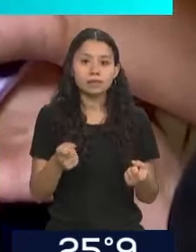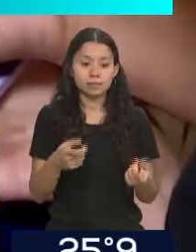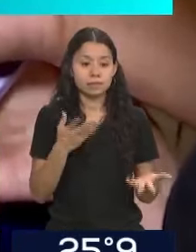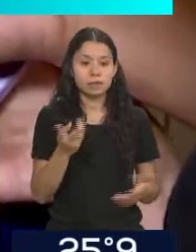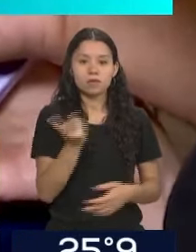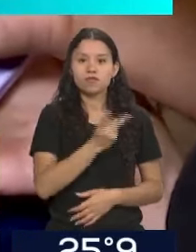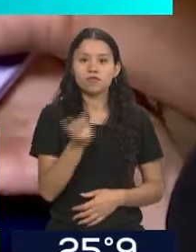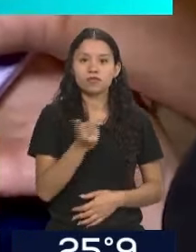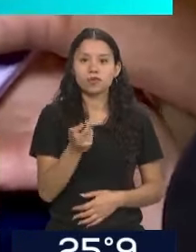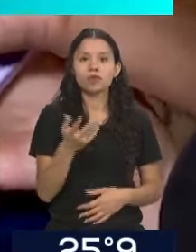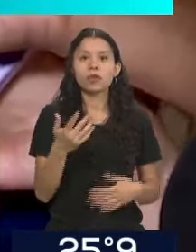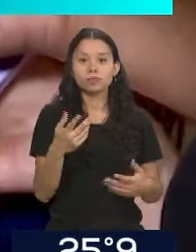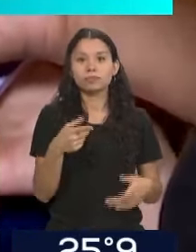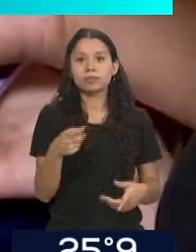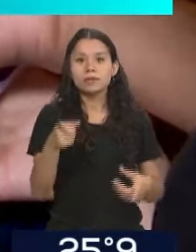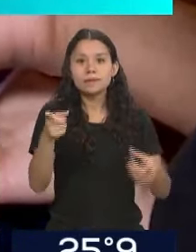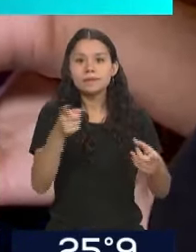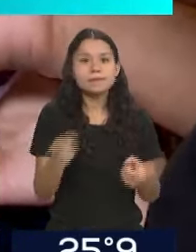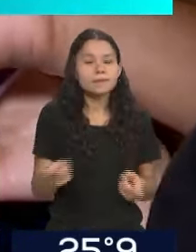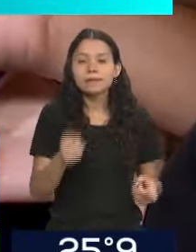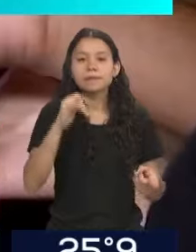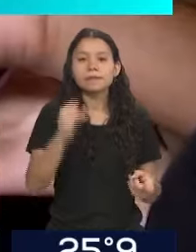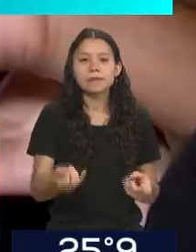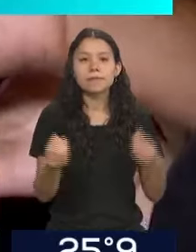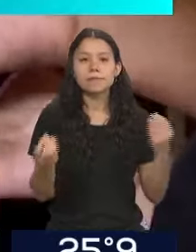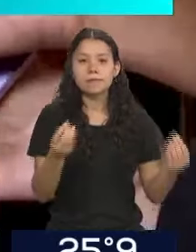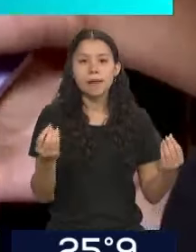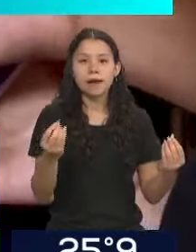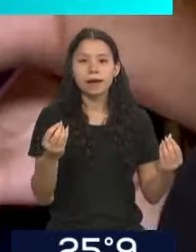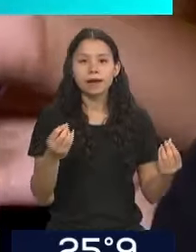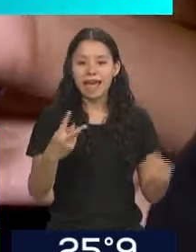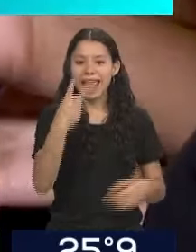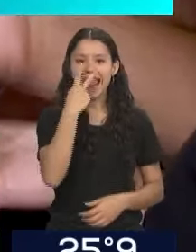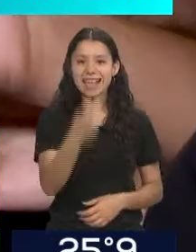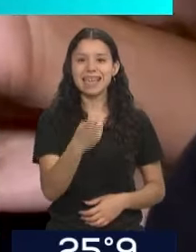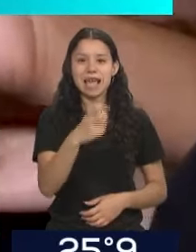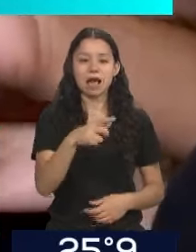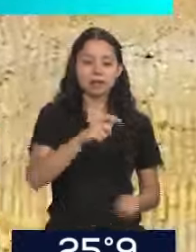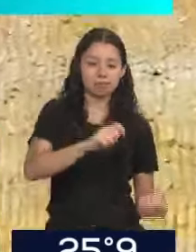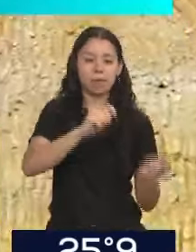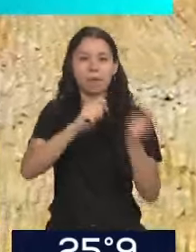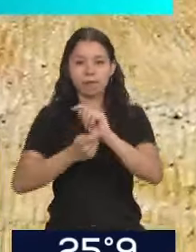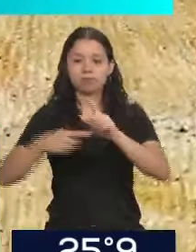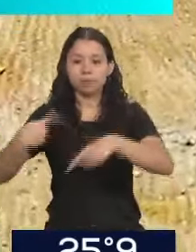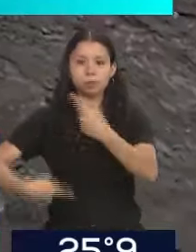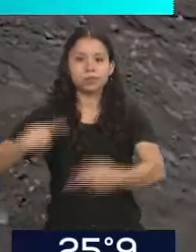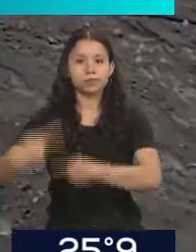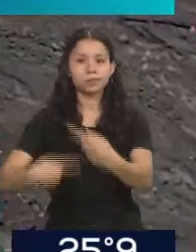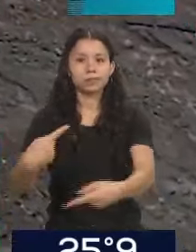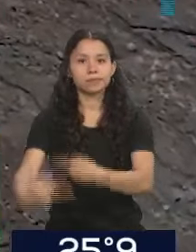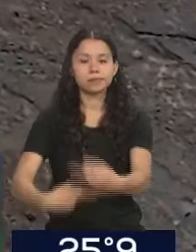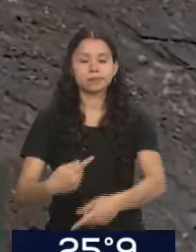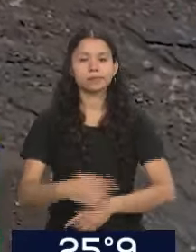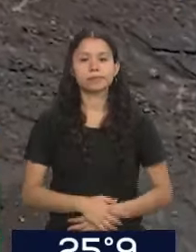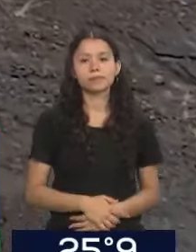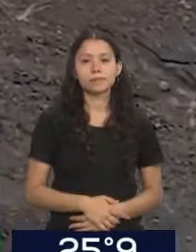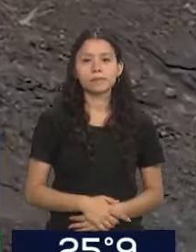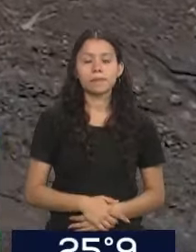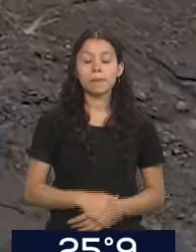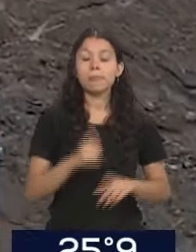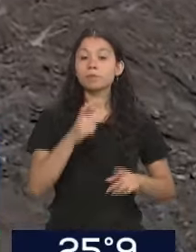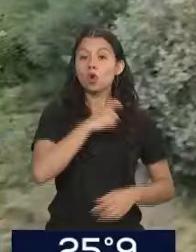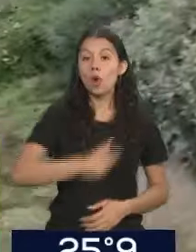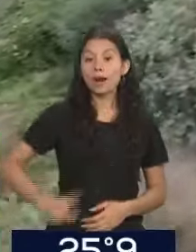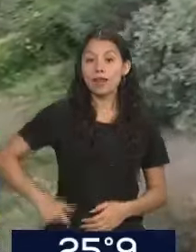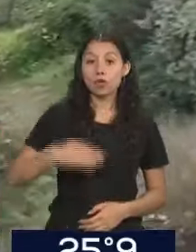son críticos porque bueno, son precisos para la transición energética que se ha acelerado enormemente. Por su parte, el gobernador de Jujuy manifestó